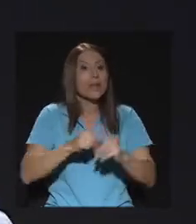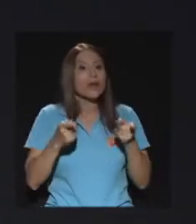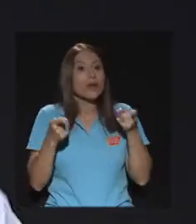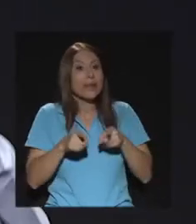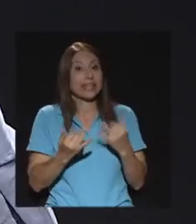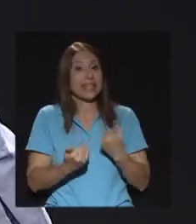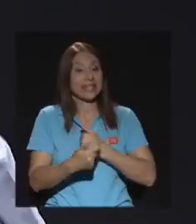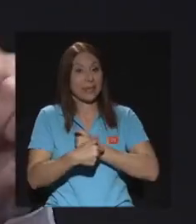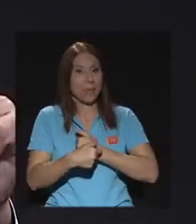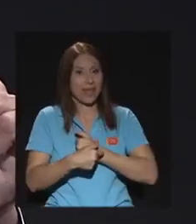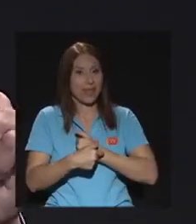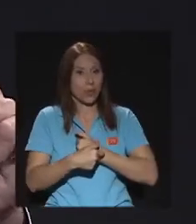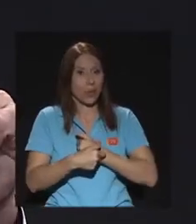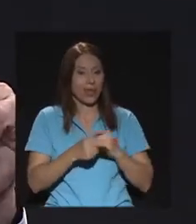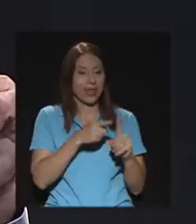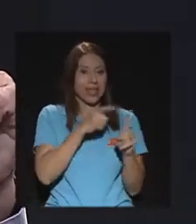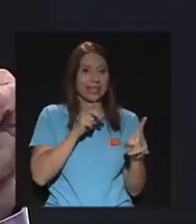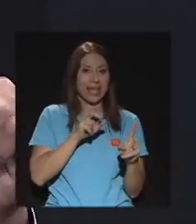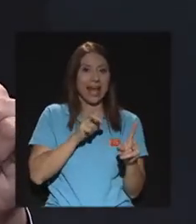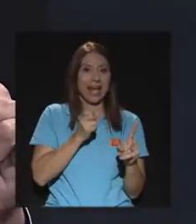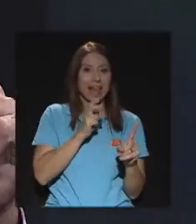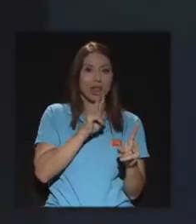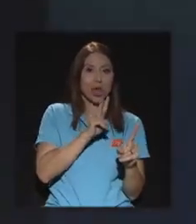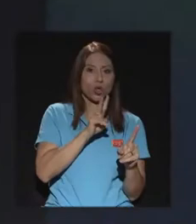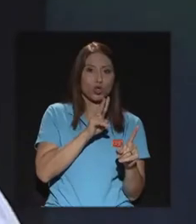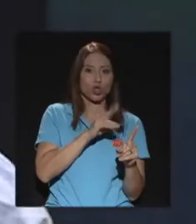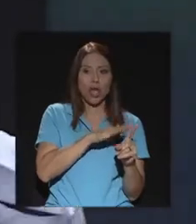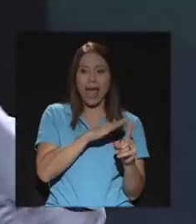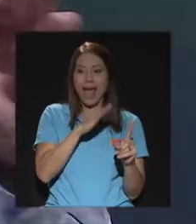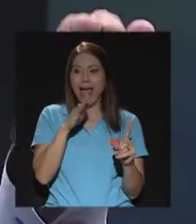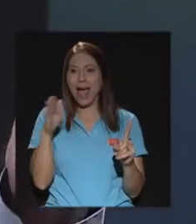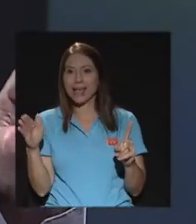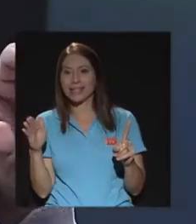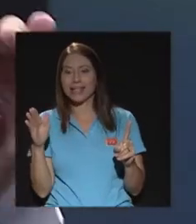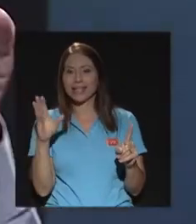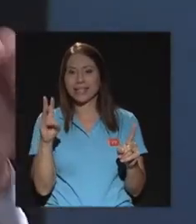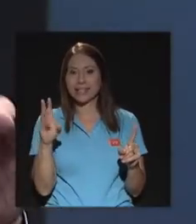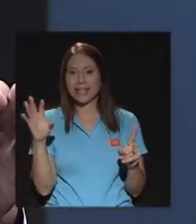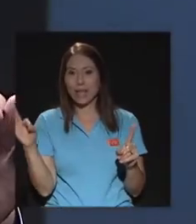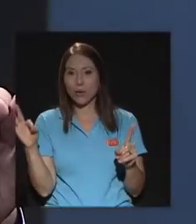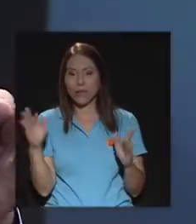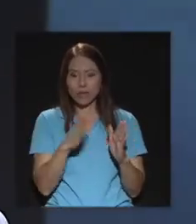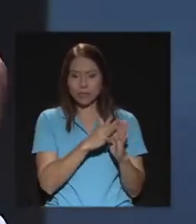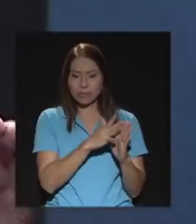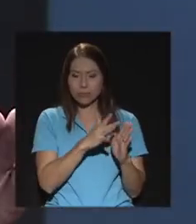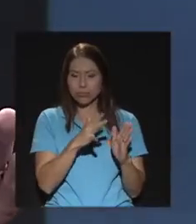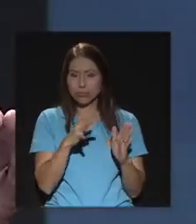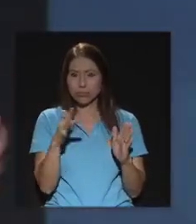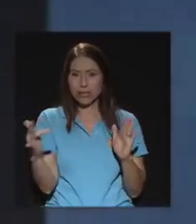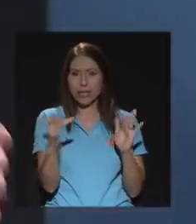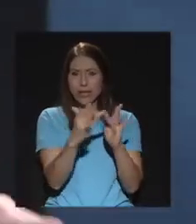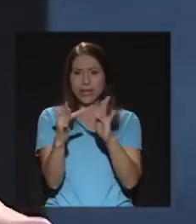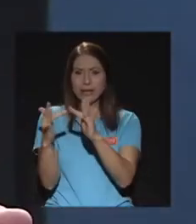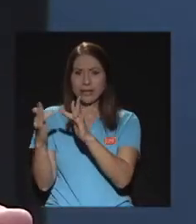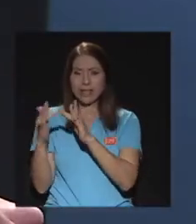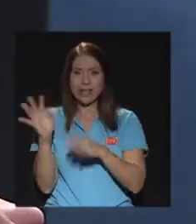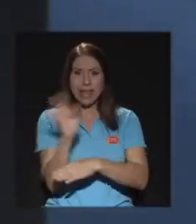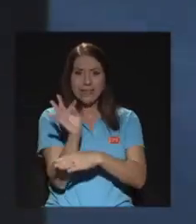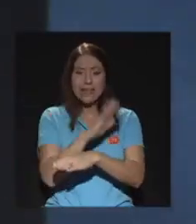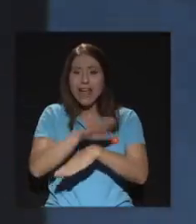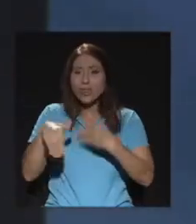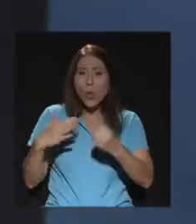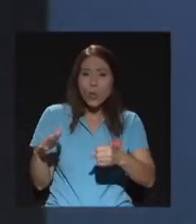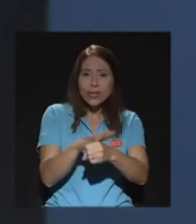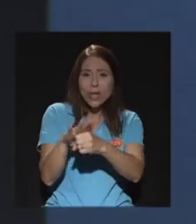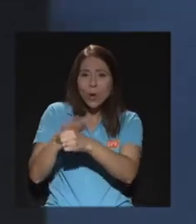el rango que va de Canal 2 al 69, o sea, todo el espectro de radiodifusión televisiva está ocupado.